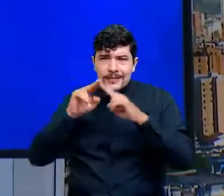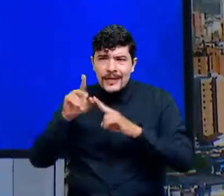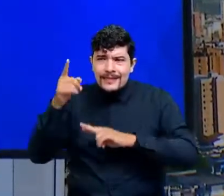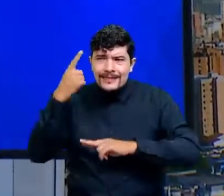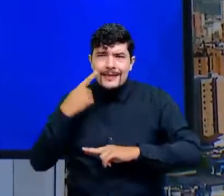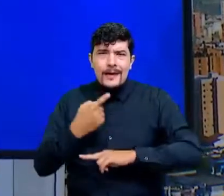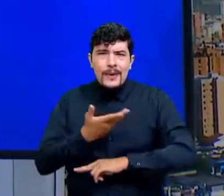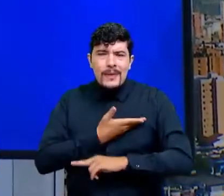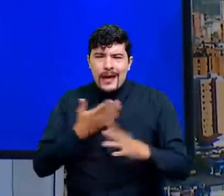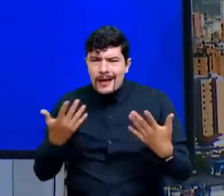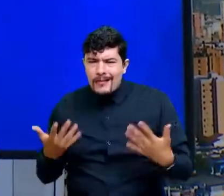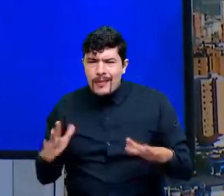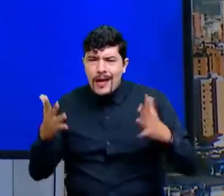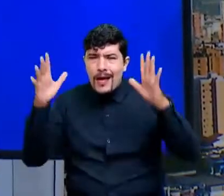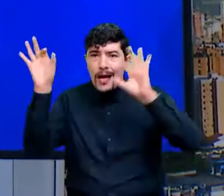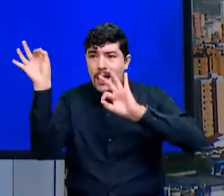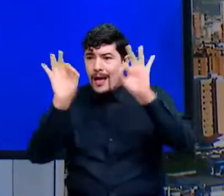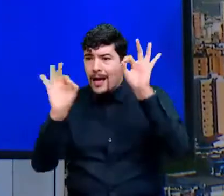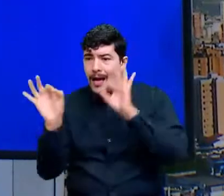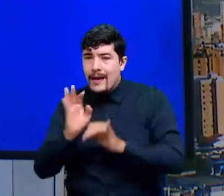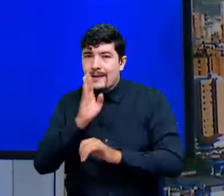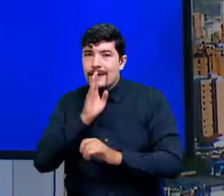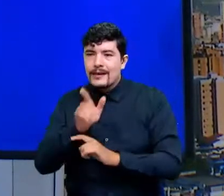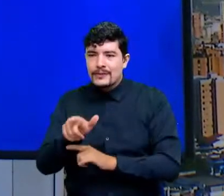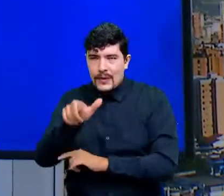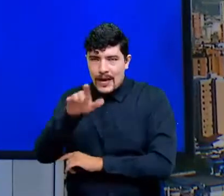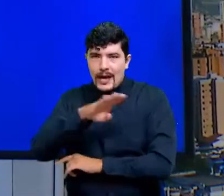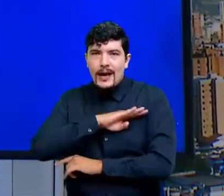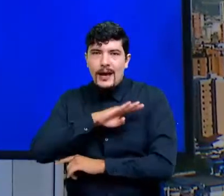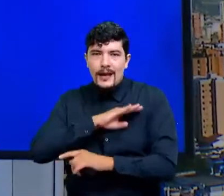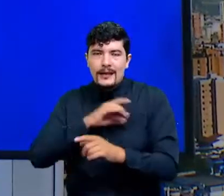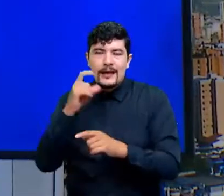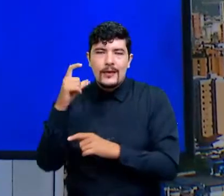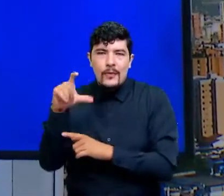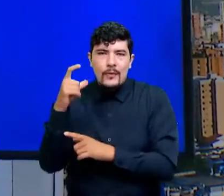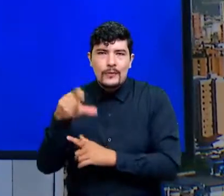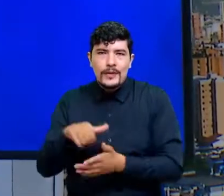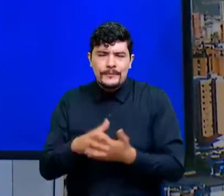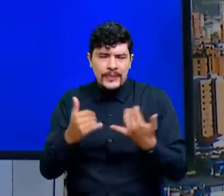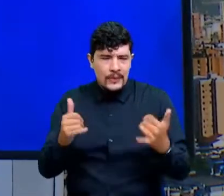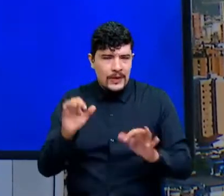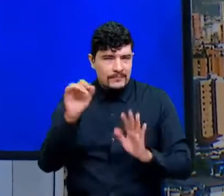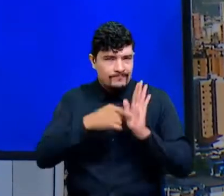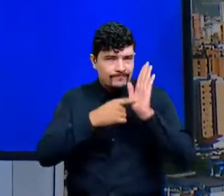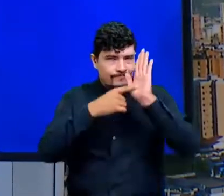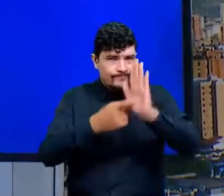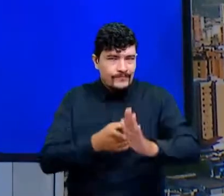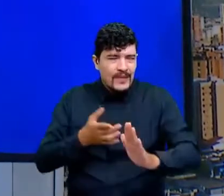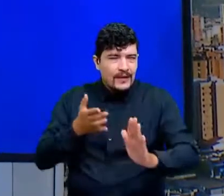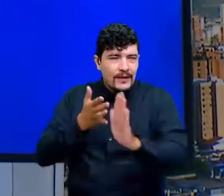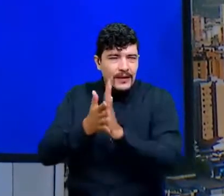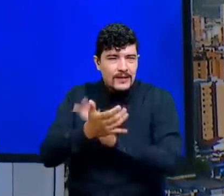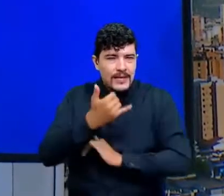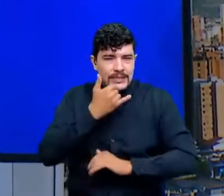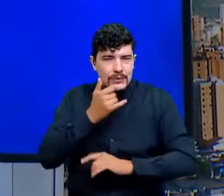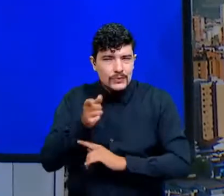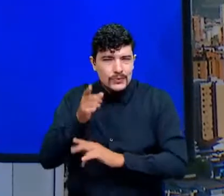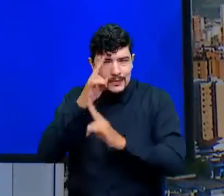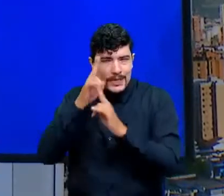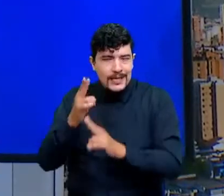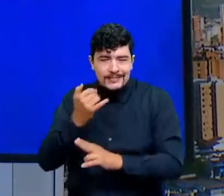de las Madres, organizada por la Alcaldía de San José de Cúcuta. Acá les contamos un poco más de los detalles de este